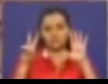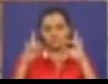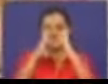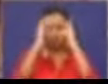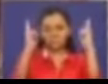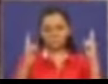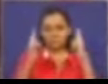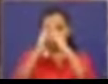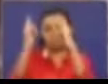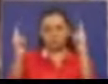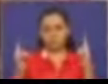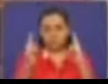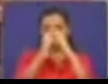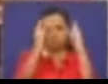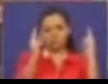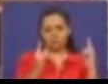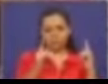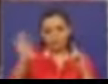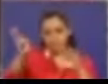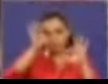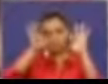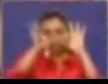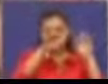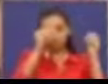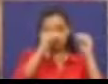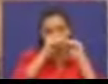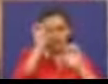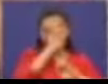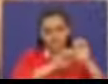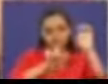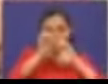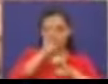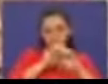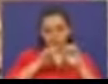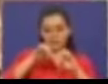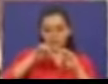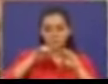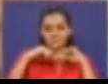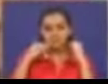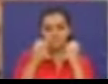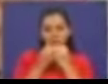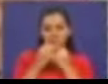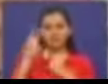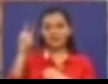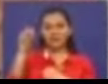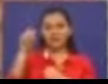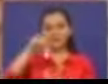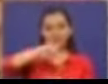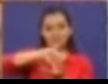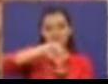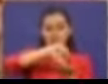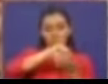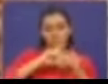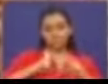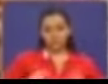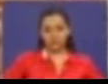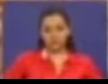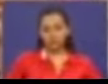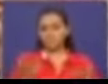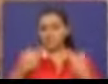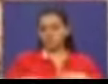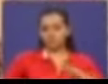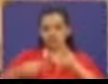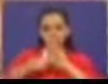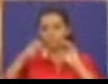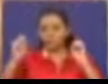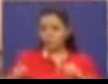albergues identificados y también evaluando con el MIES. También más de 30 centros de salud que se encuentran activos y prestos